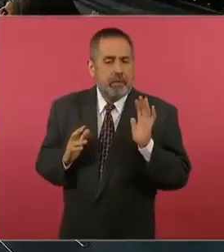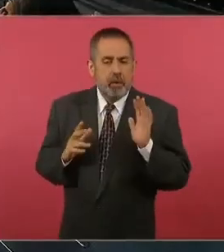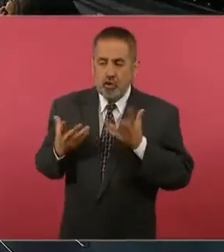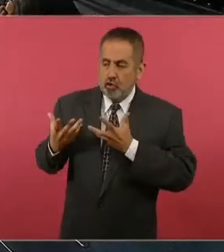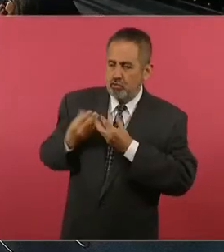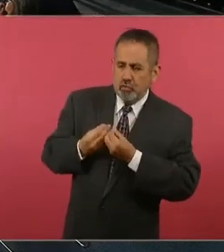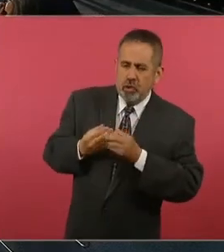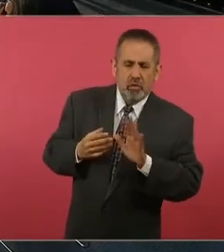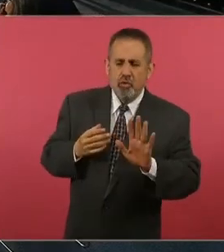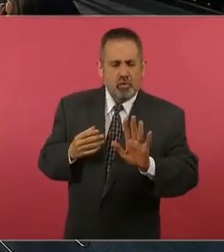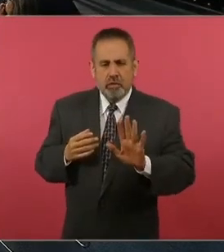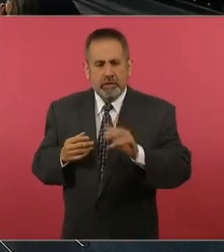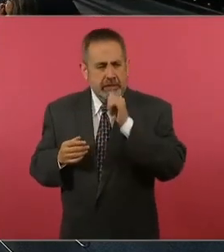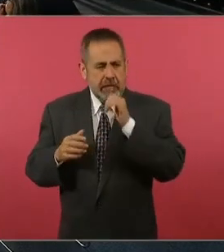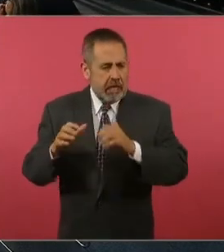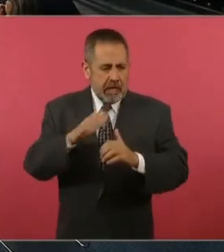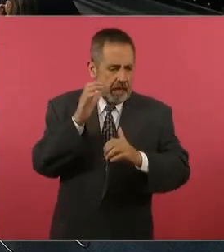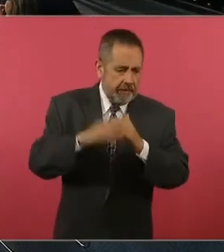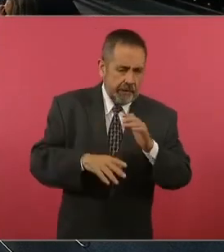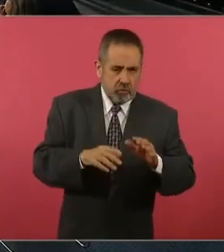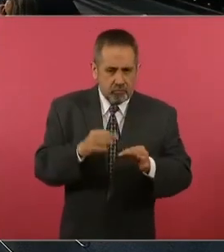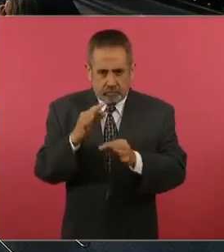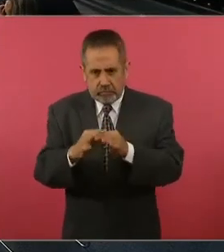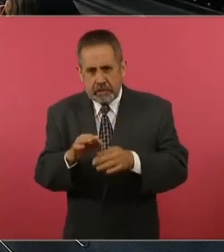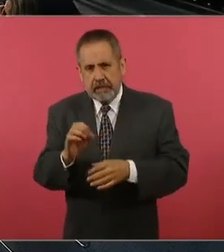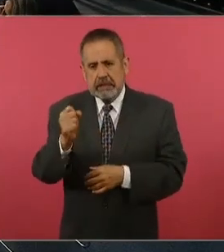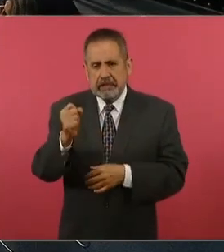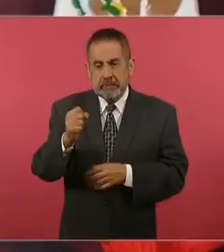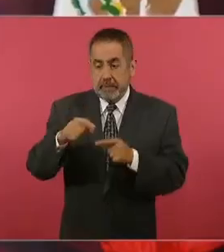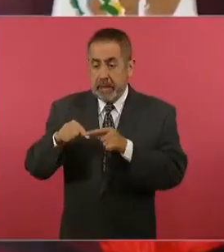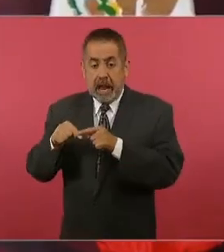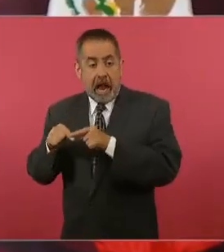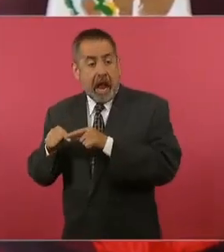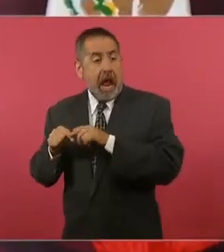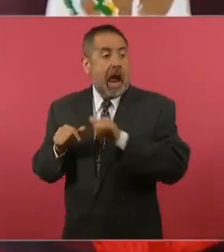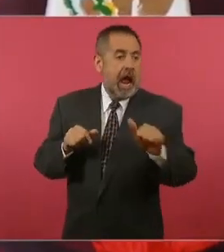no, todavía no va a estar terminado. En septiembre el tramo